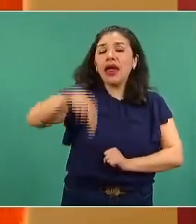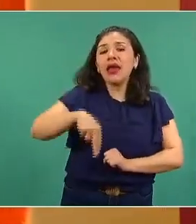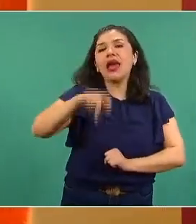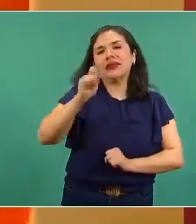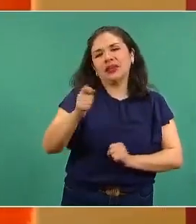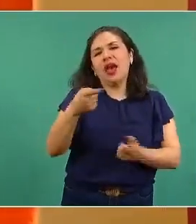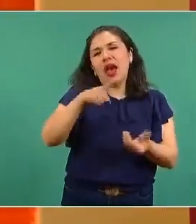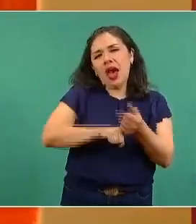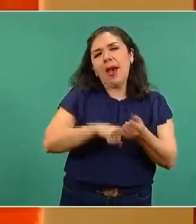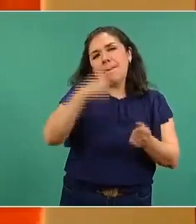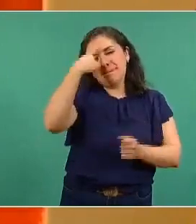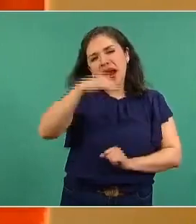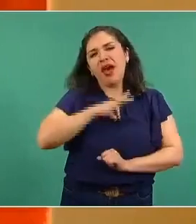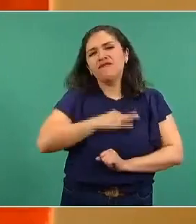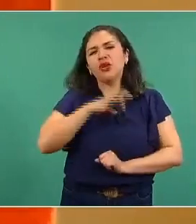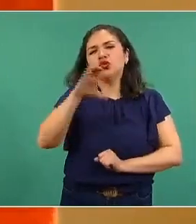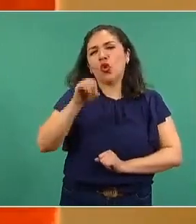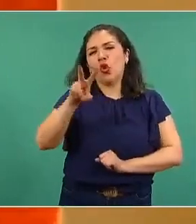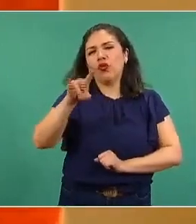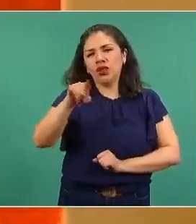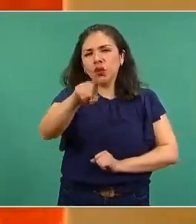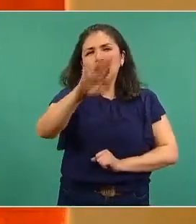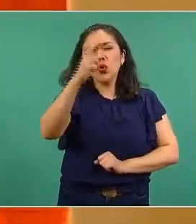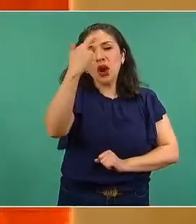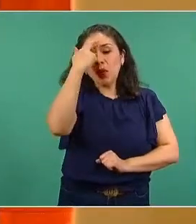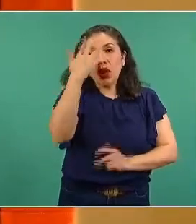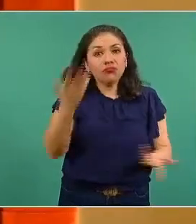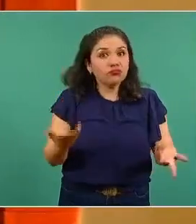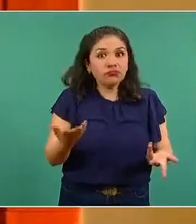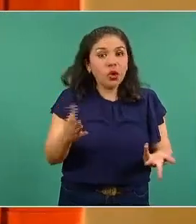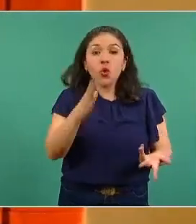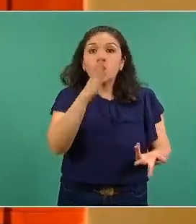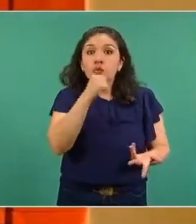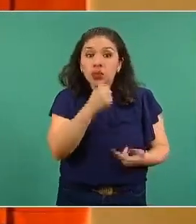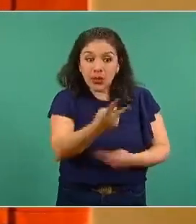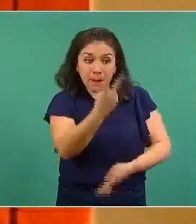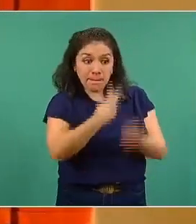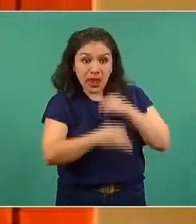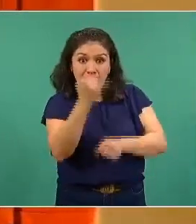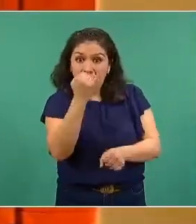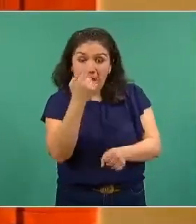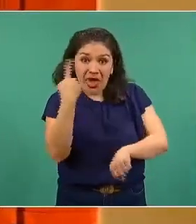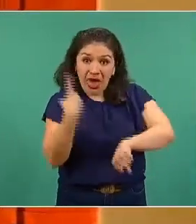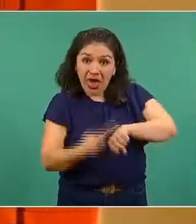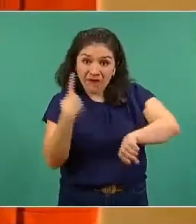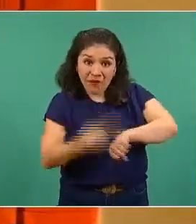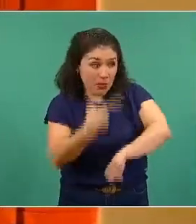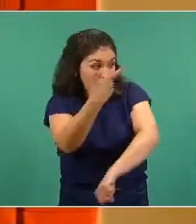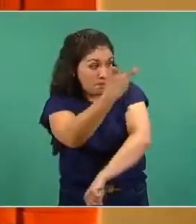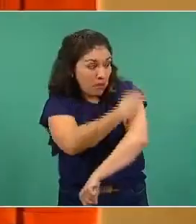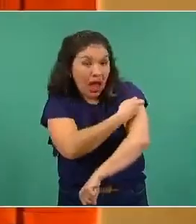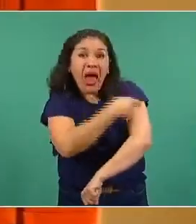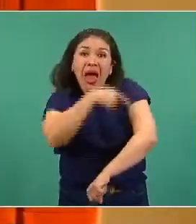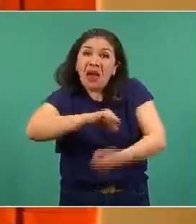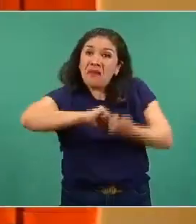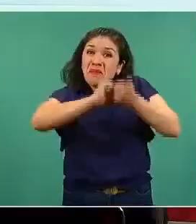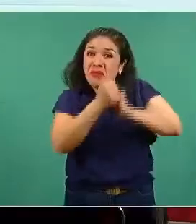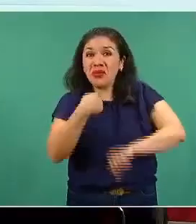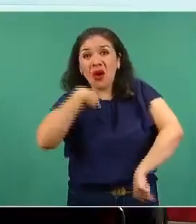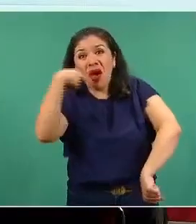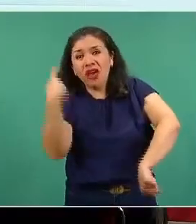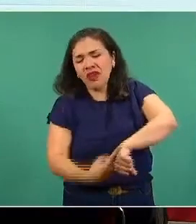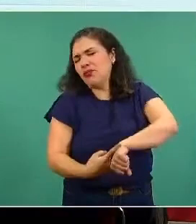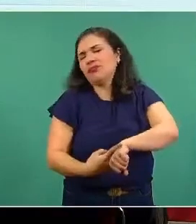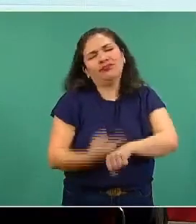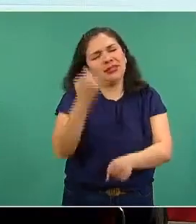mensajero del virus COVID, recordar que imposible que cause enfermedad, imposible, esta vacuna y las demás que se